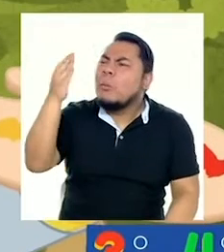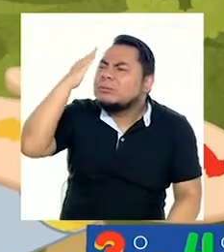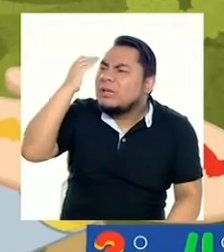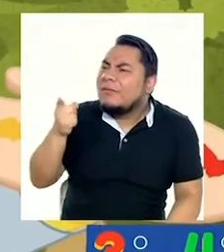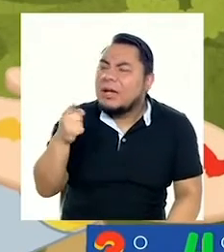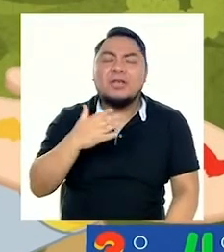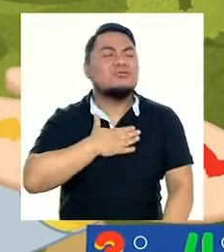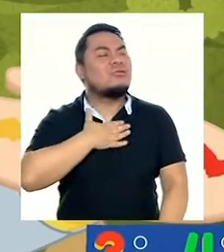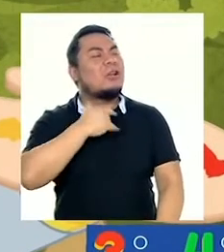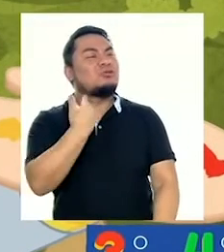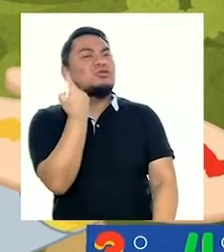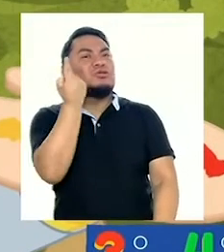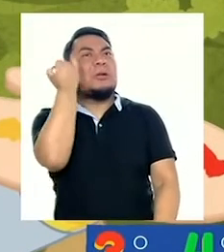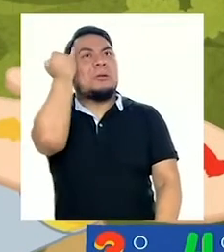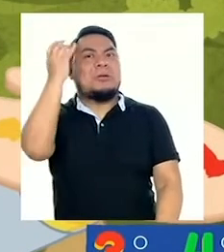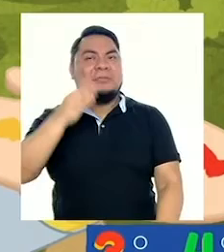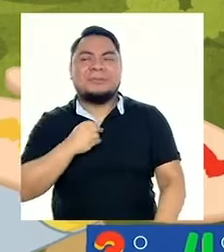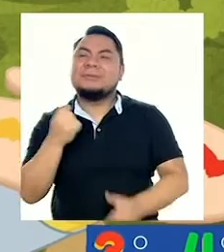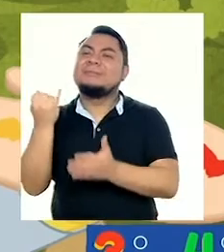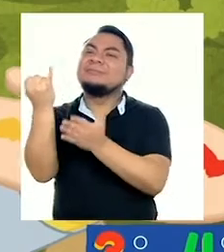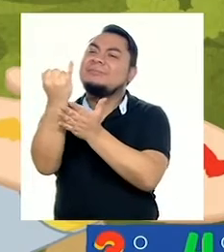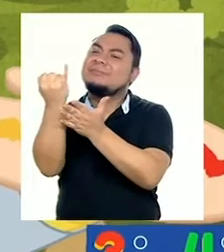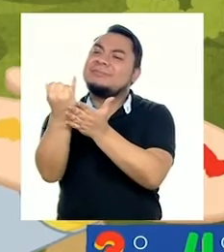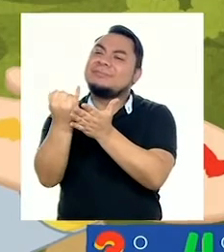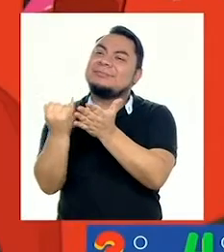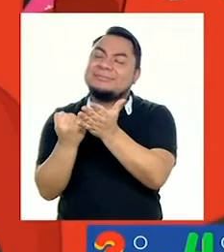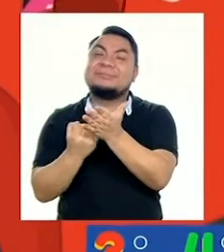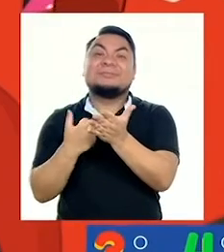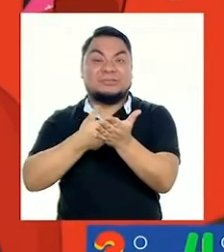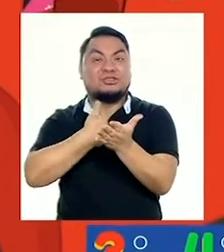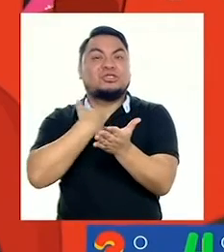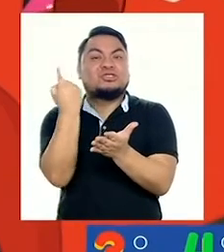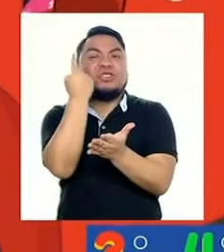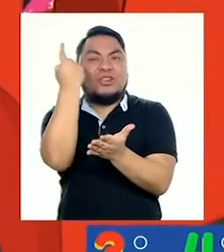Soy autodidacta. Autodidacta.